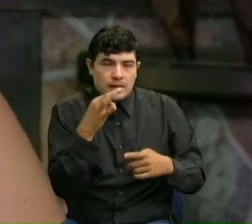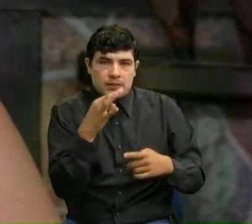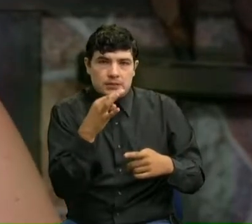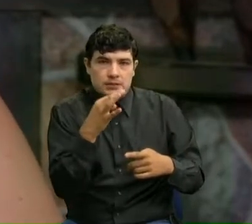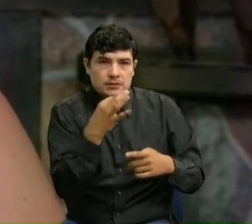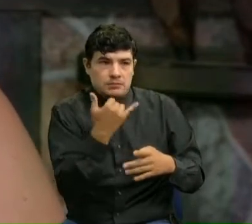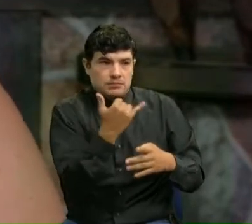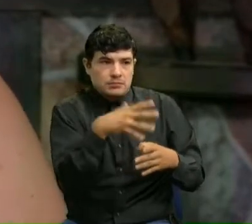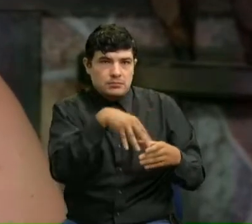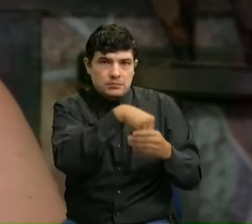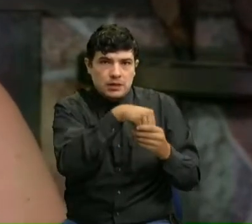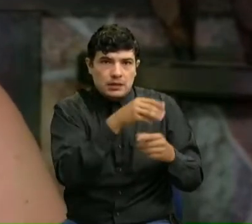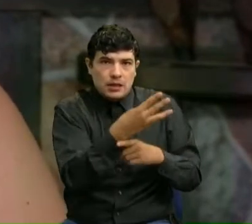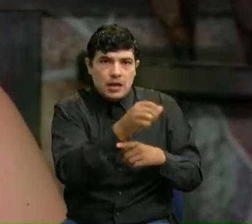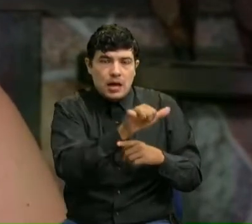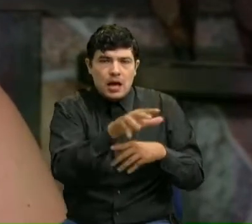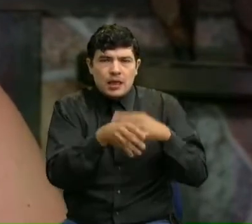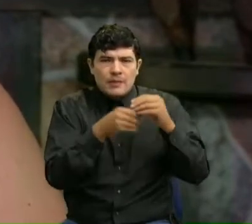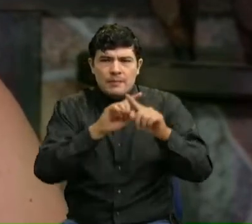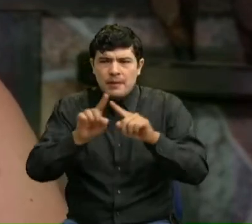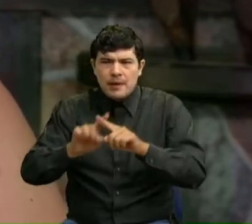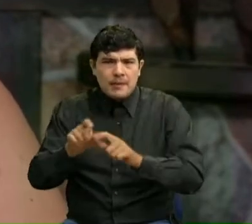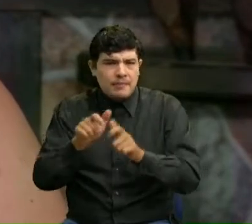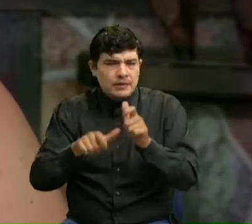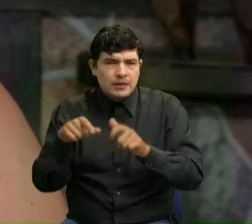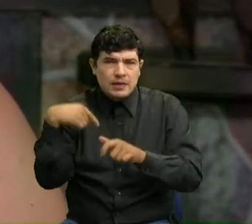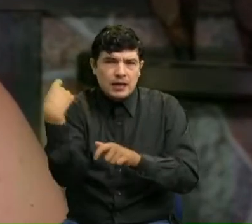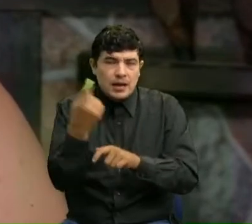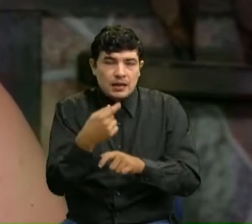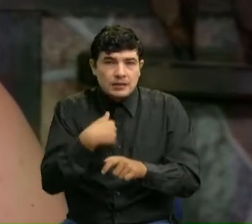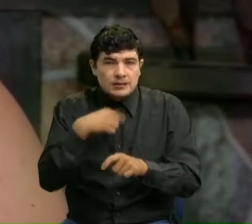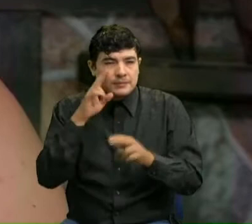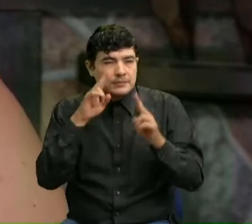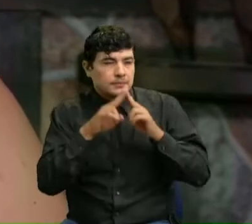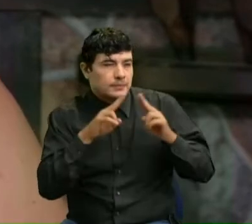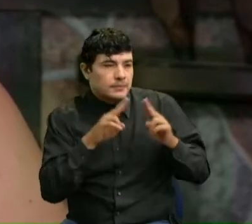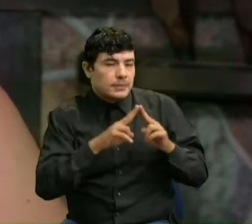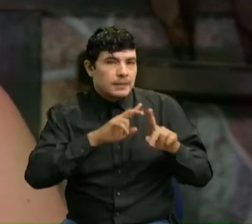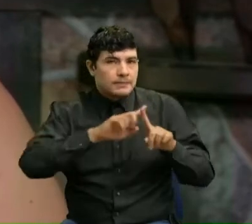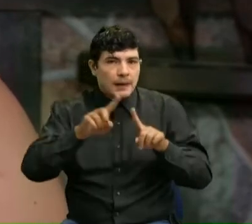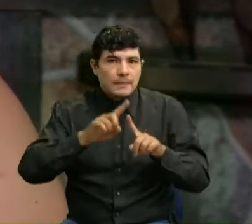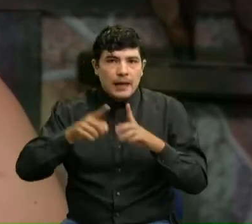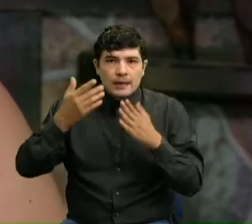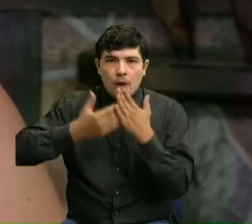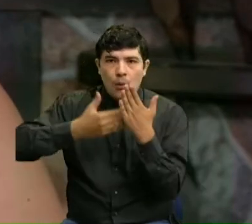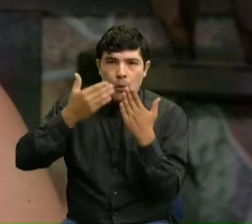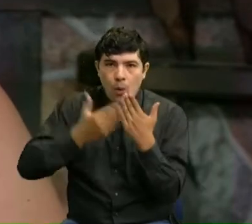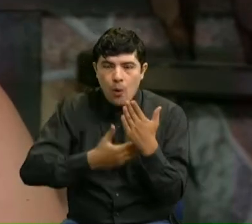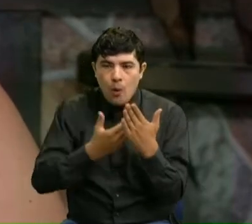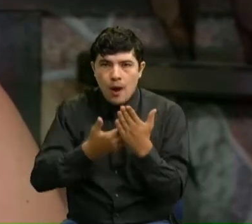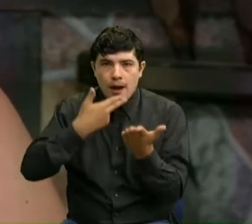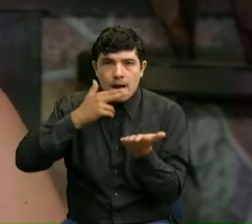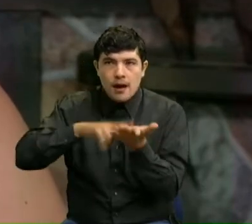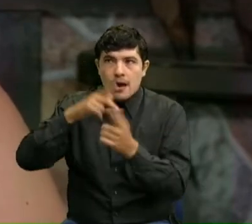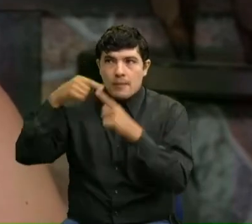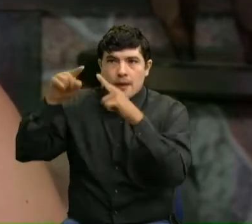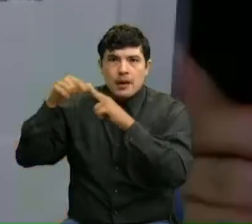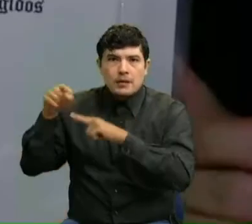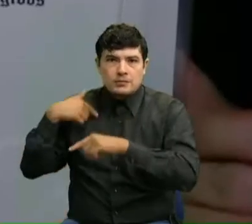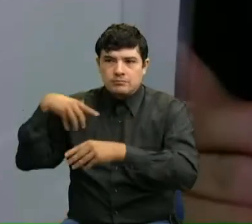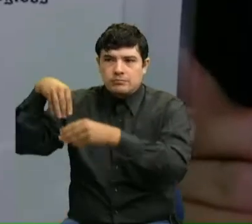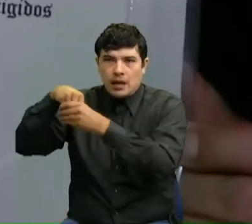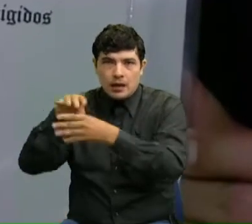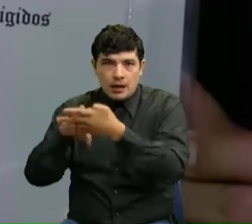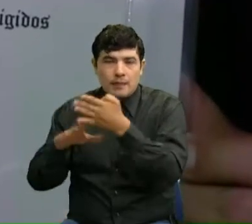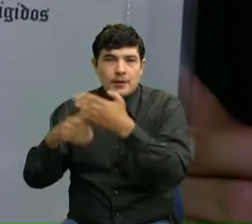sean internas conmigo en el 3a y del resto de internos empecé a hacer documentos hacer peticiones yo llegué a trabajar a la cárcel